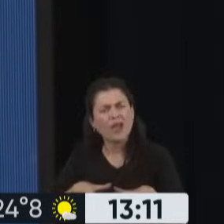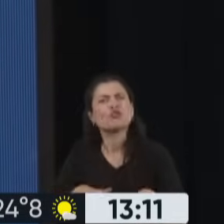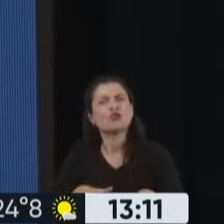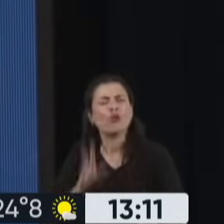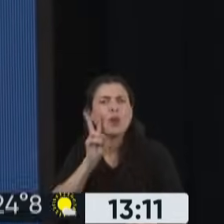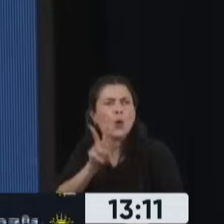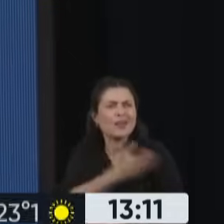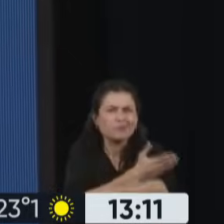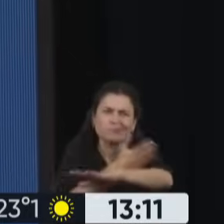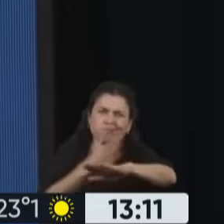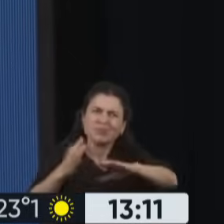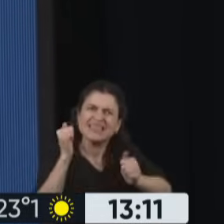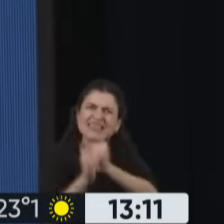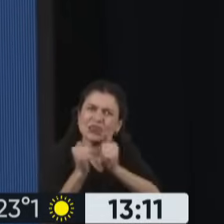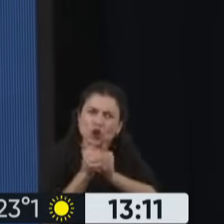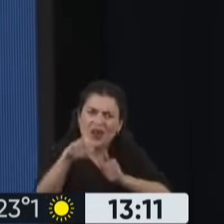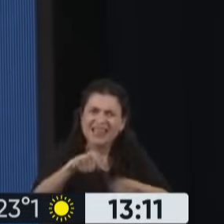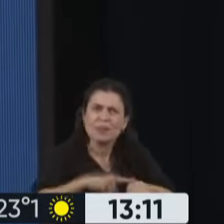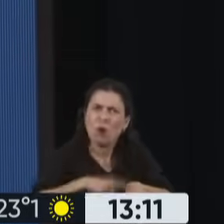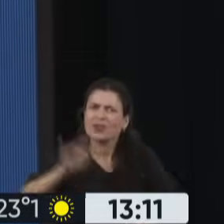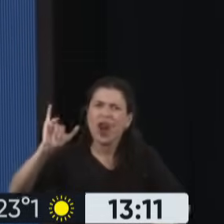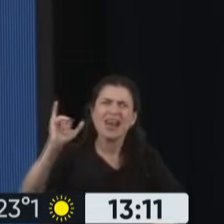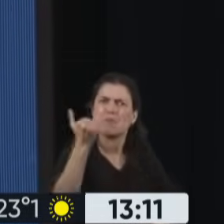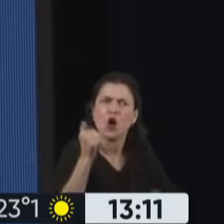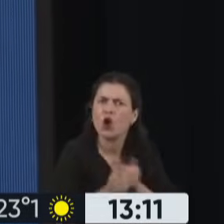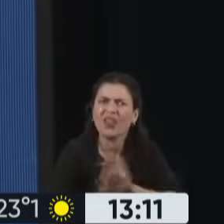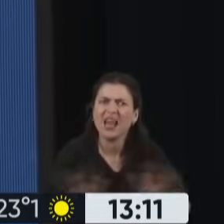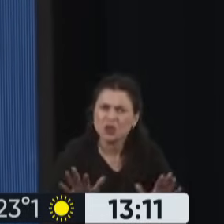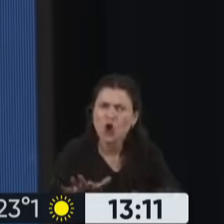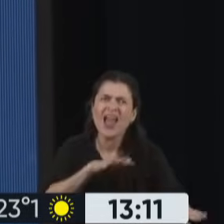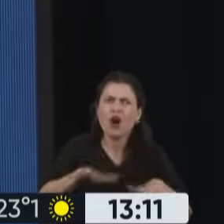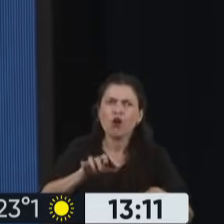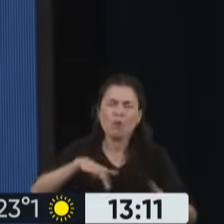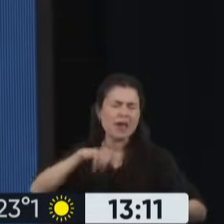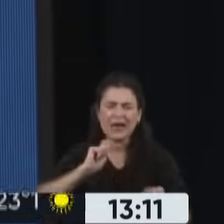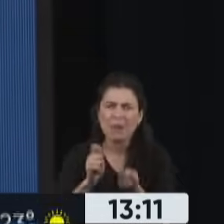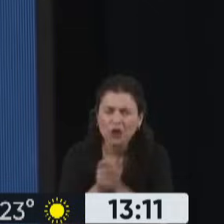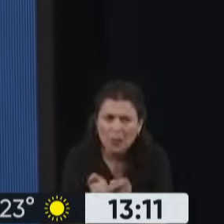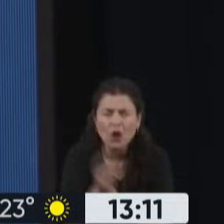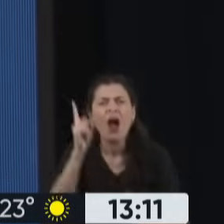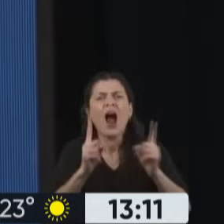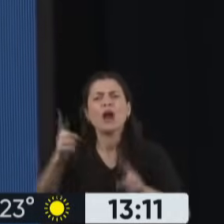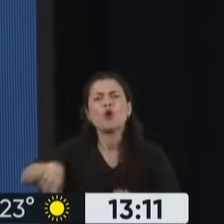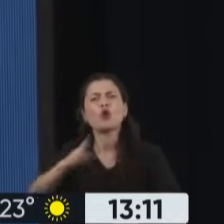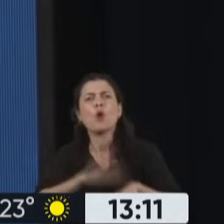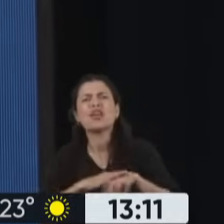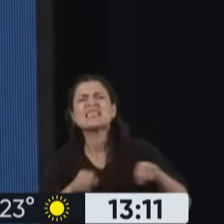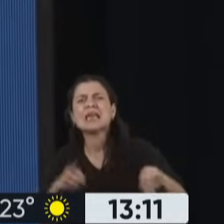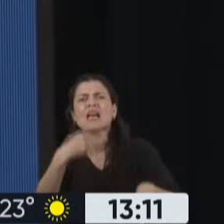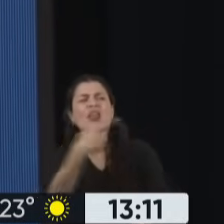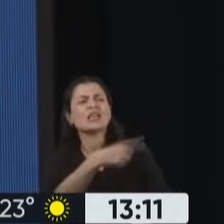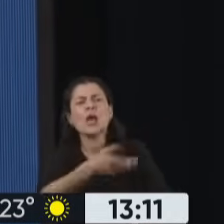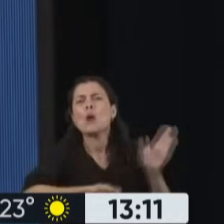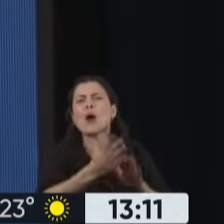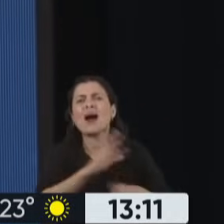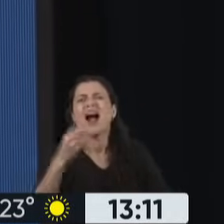es el mejor momento de la historia de la humanidad. Yo no sé dónde los zurdos ven que esto es el fin del capitalismo. Verdaderamente estos pibes, digamos,